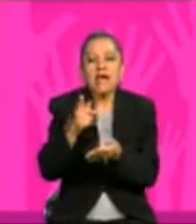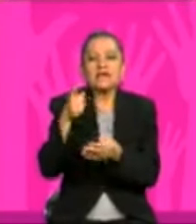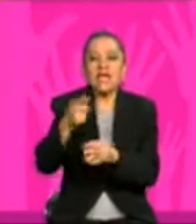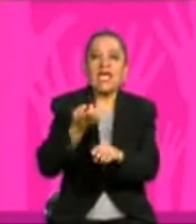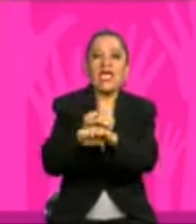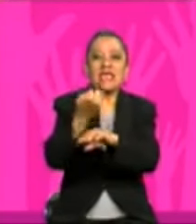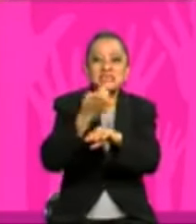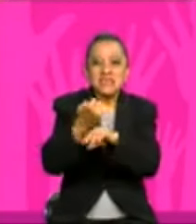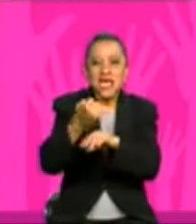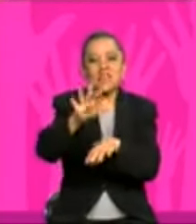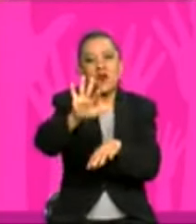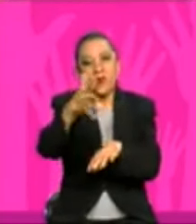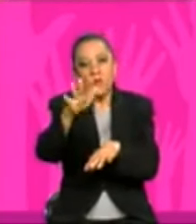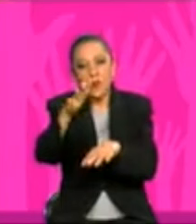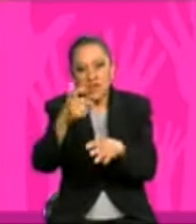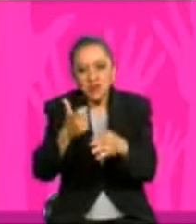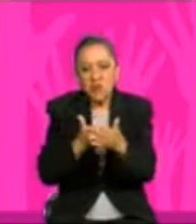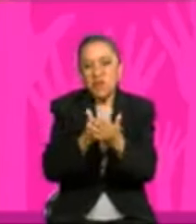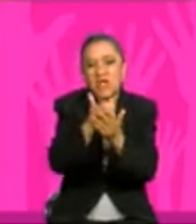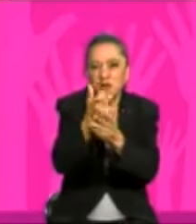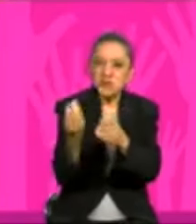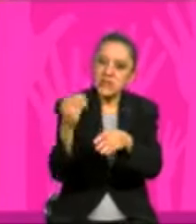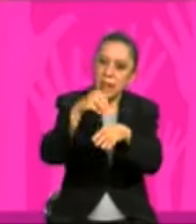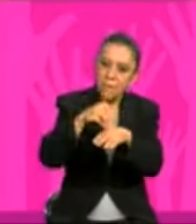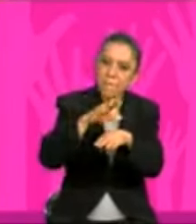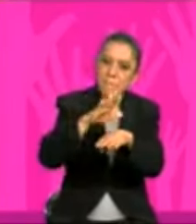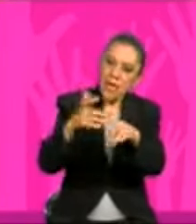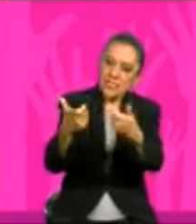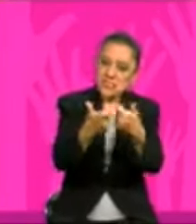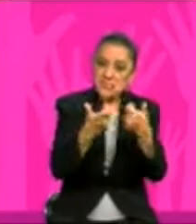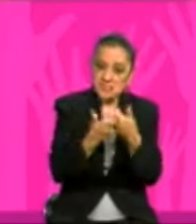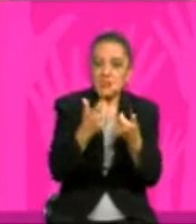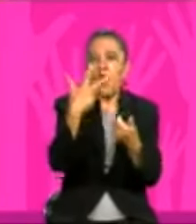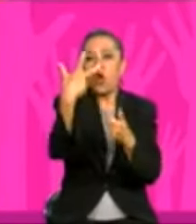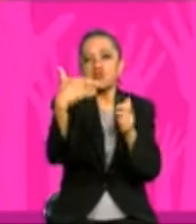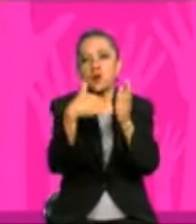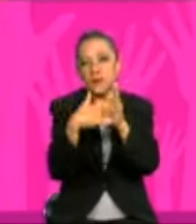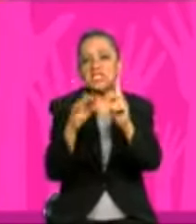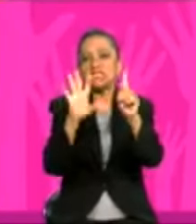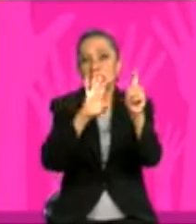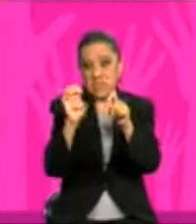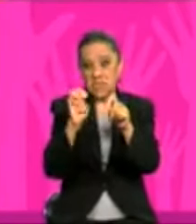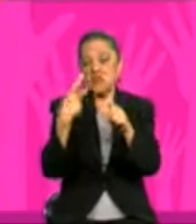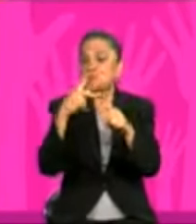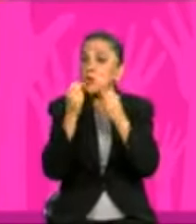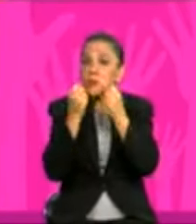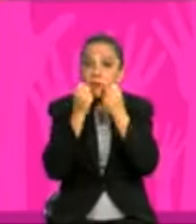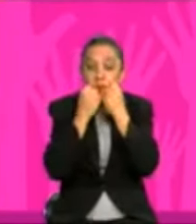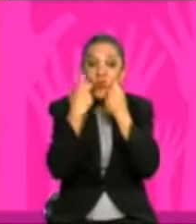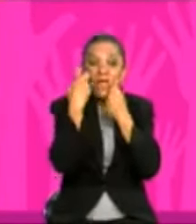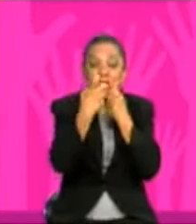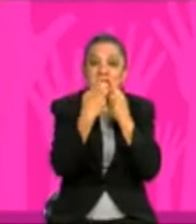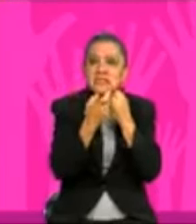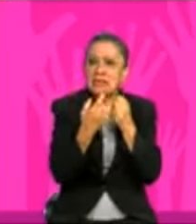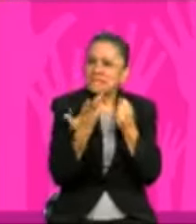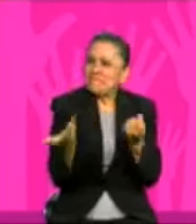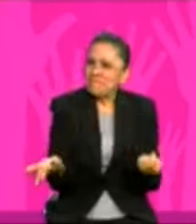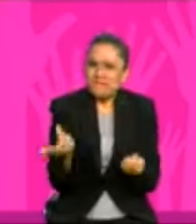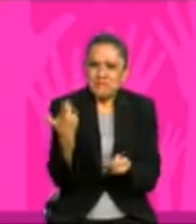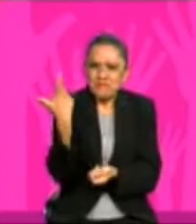y llegan a rondar hasta los 8.600. Aún así, sigue siendo un salario